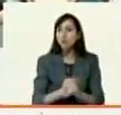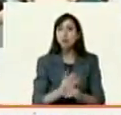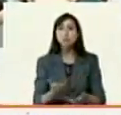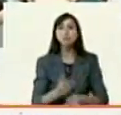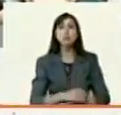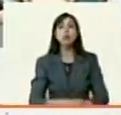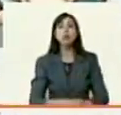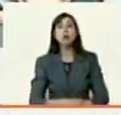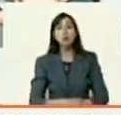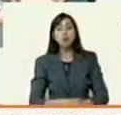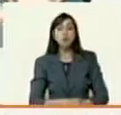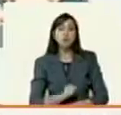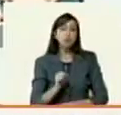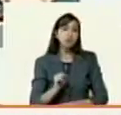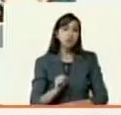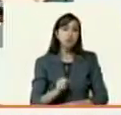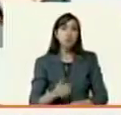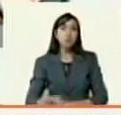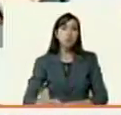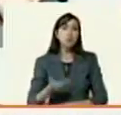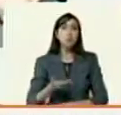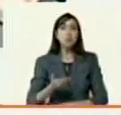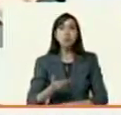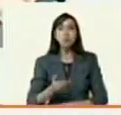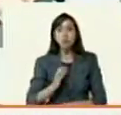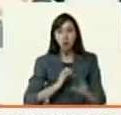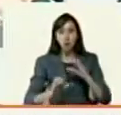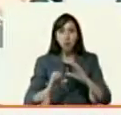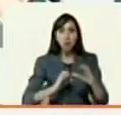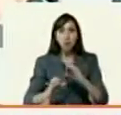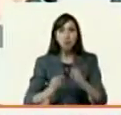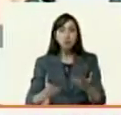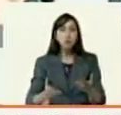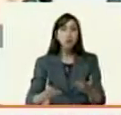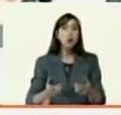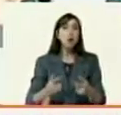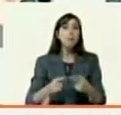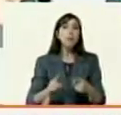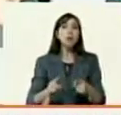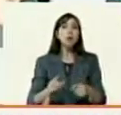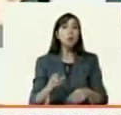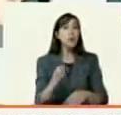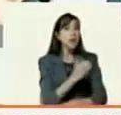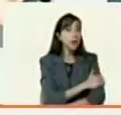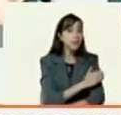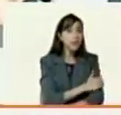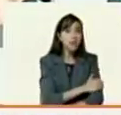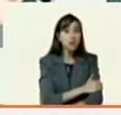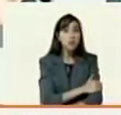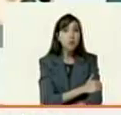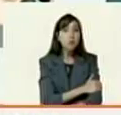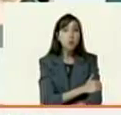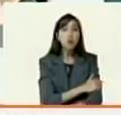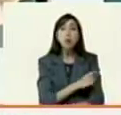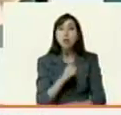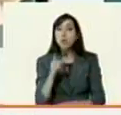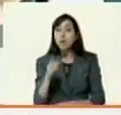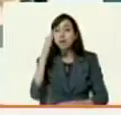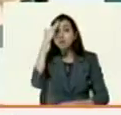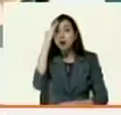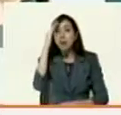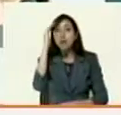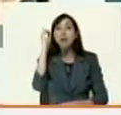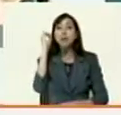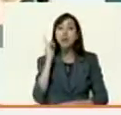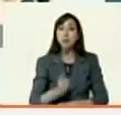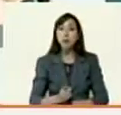más que el sustento comunicacional del capitalismo, del status quo internacional, y su deber es evitar que